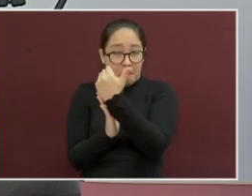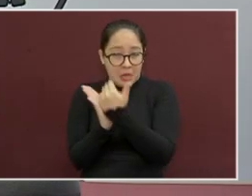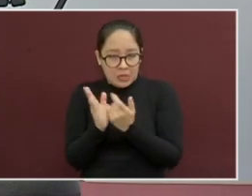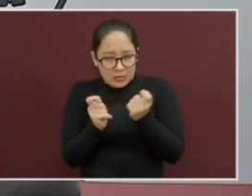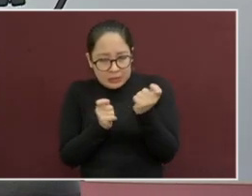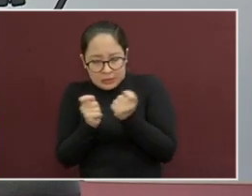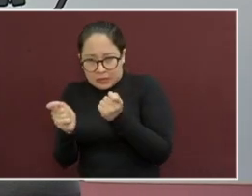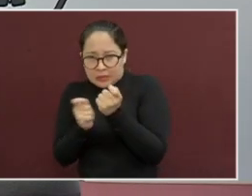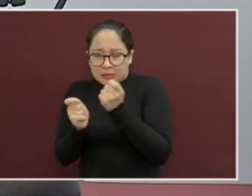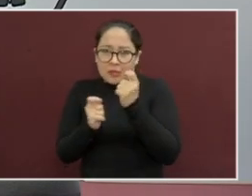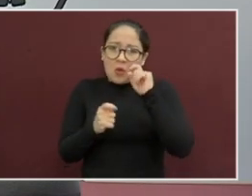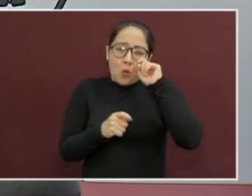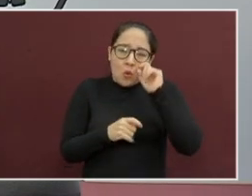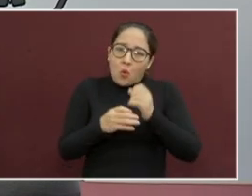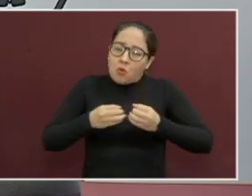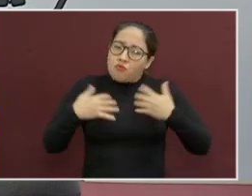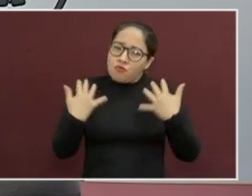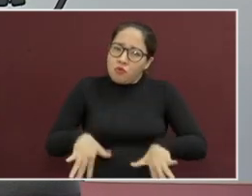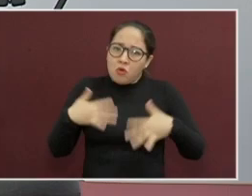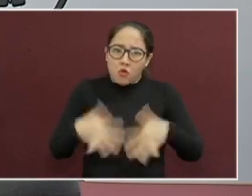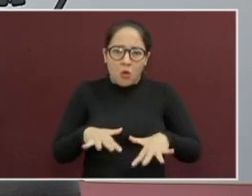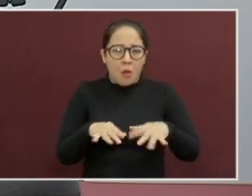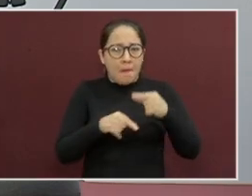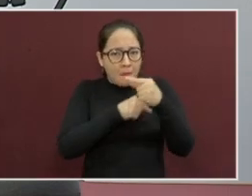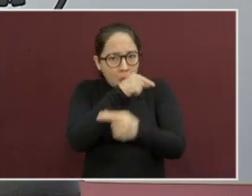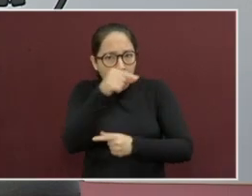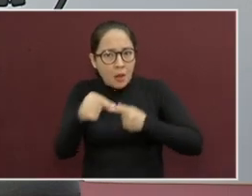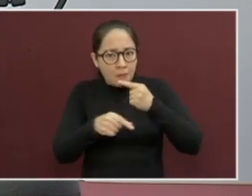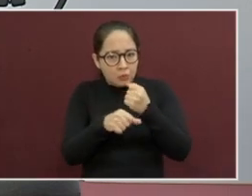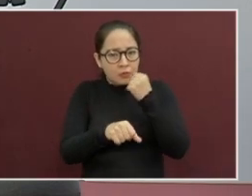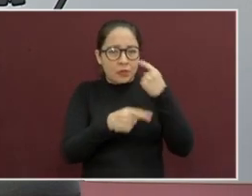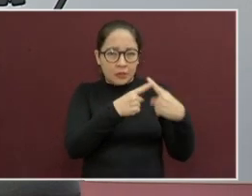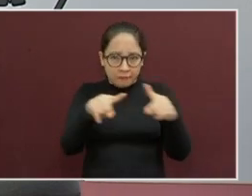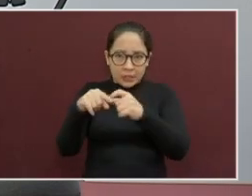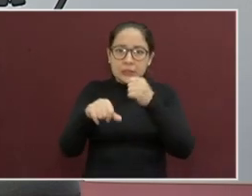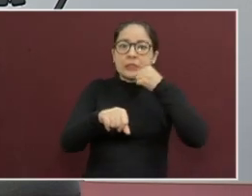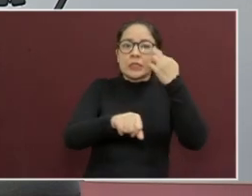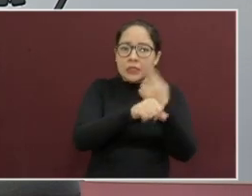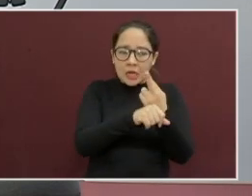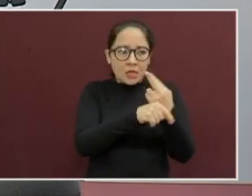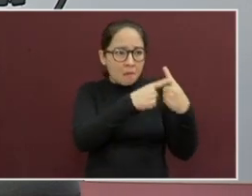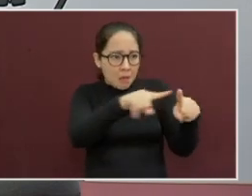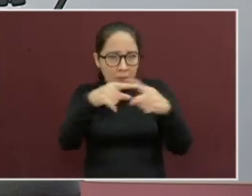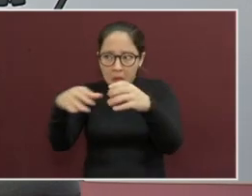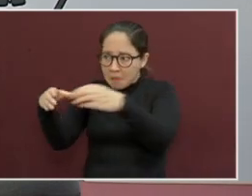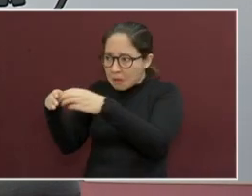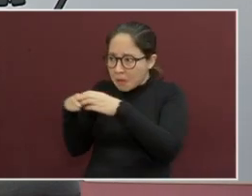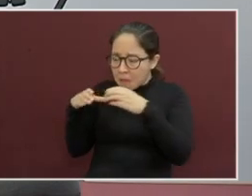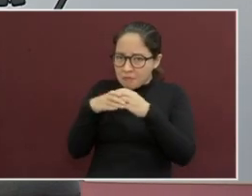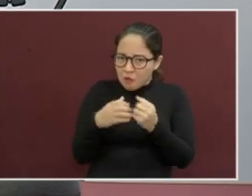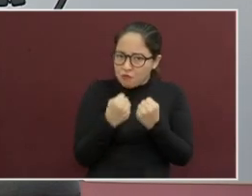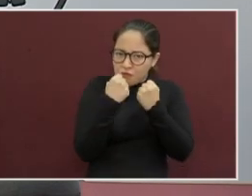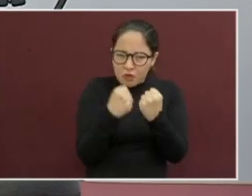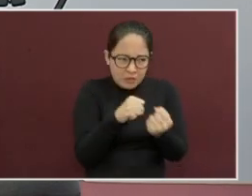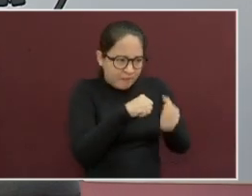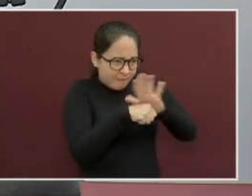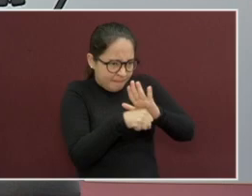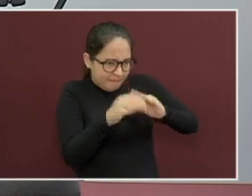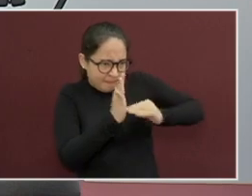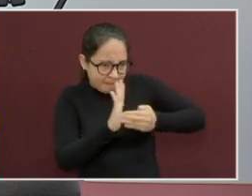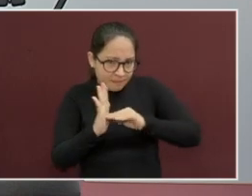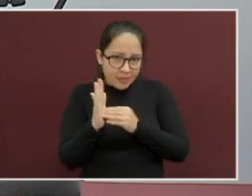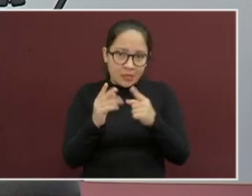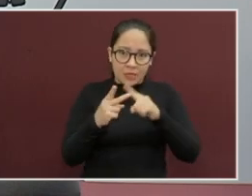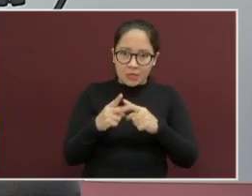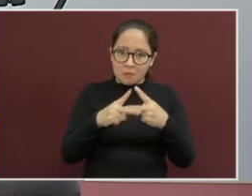se refuerzan las acciones en las secretarías seguridad pública protección civil economía